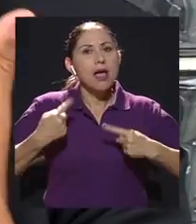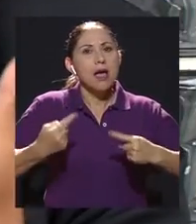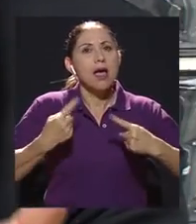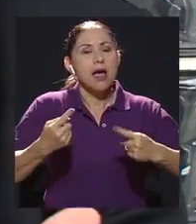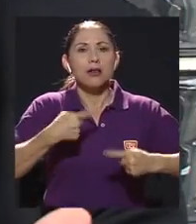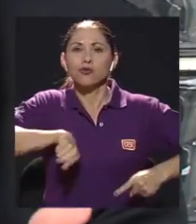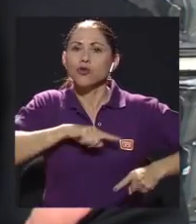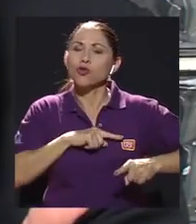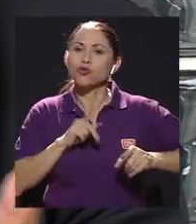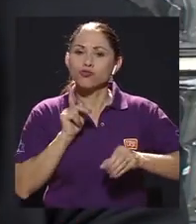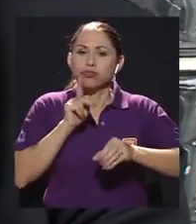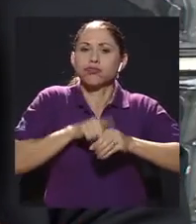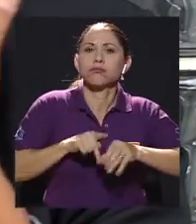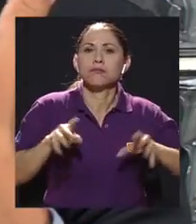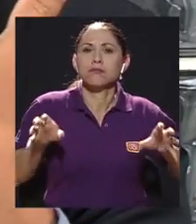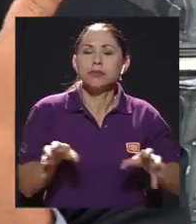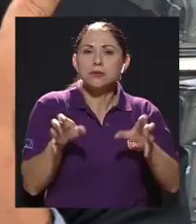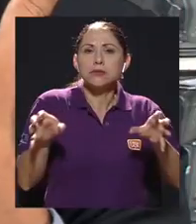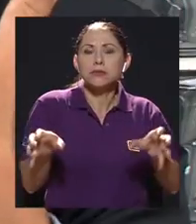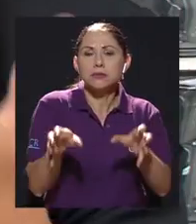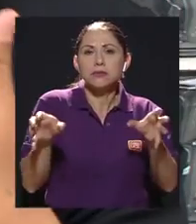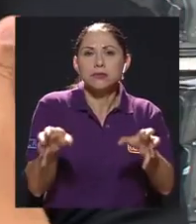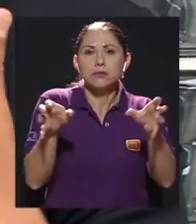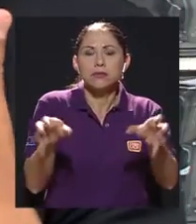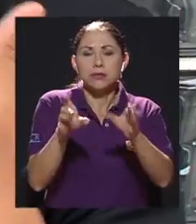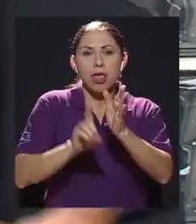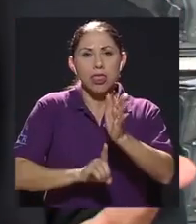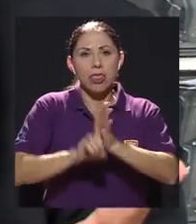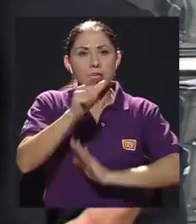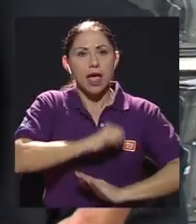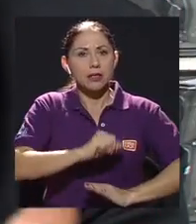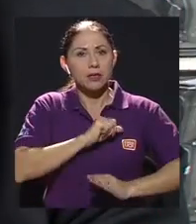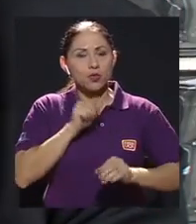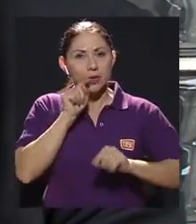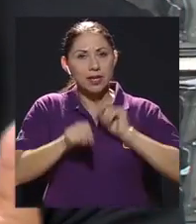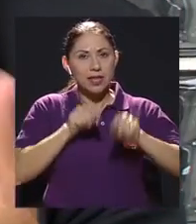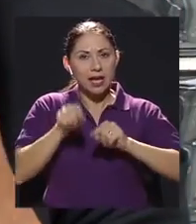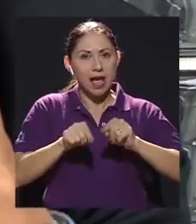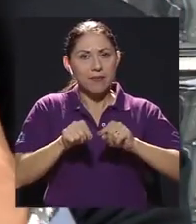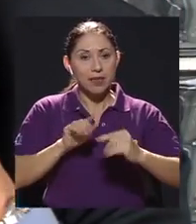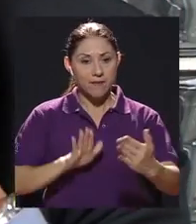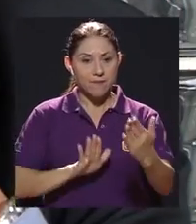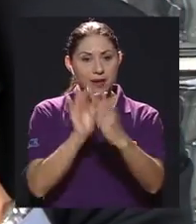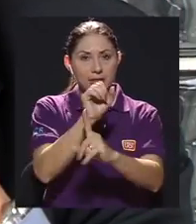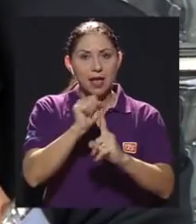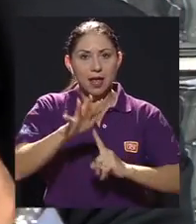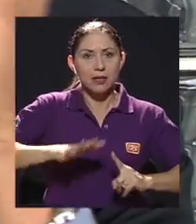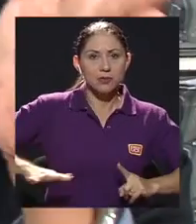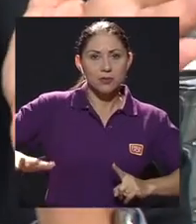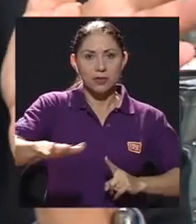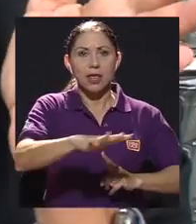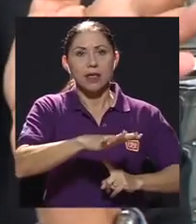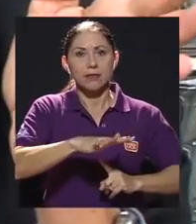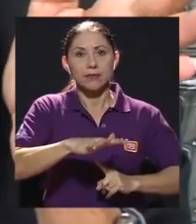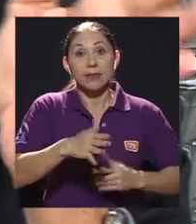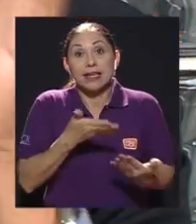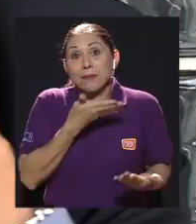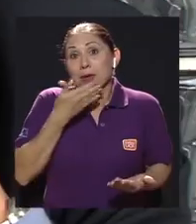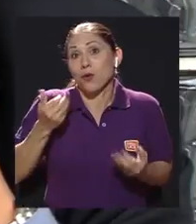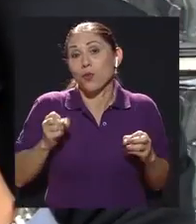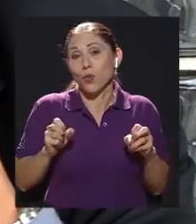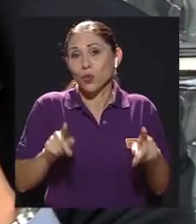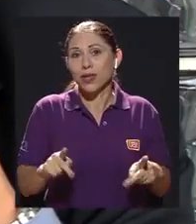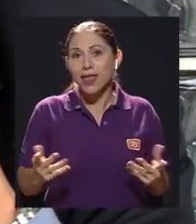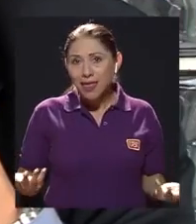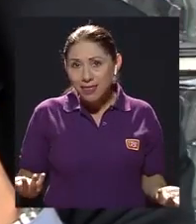estar participando, a estar desarrollando una actitud crítica frente a la sociedad que tenemos. Y qué mejor